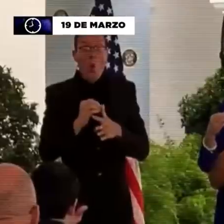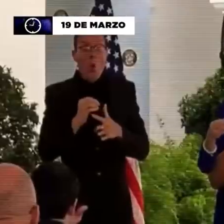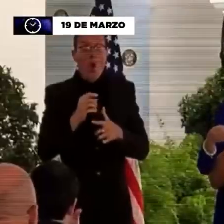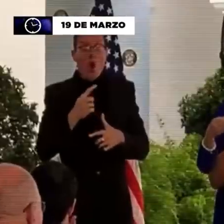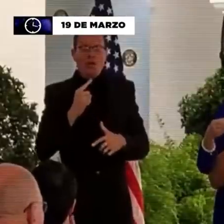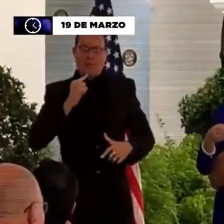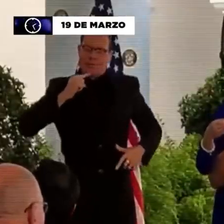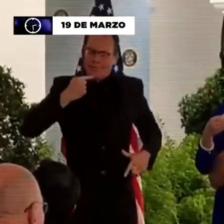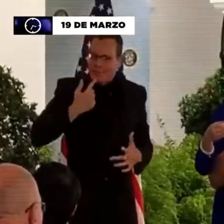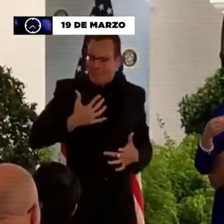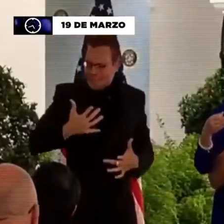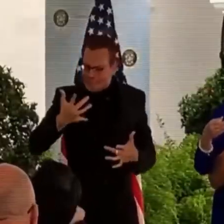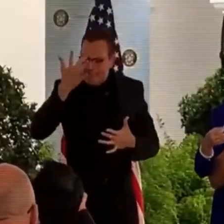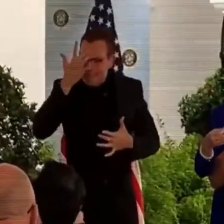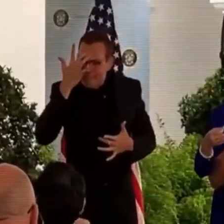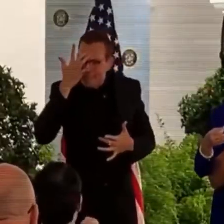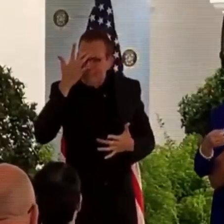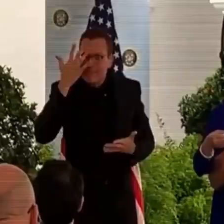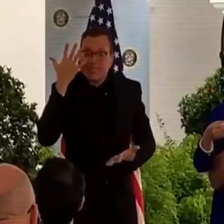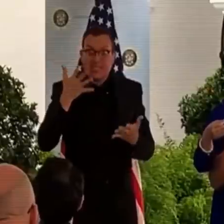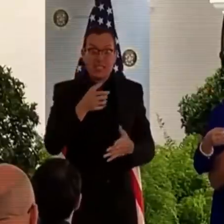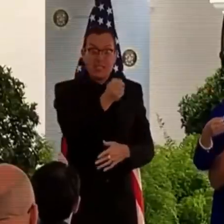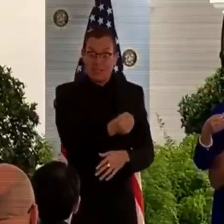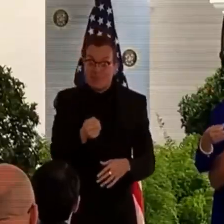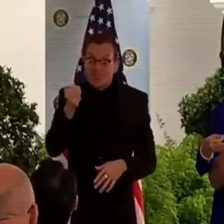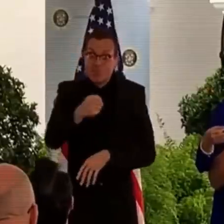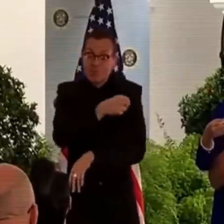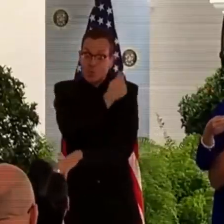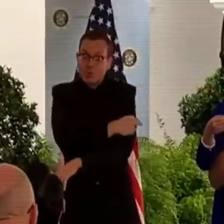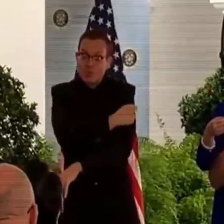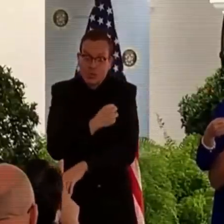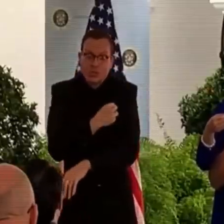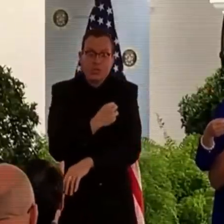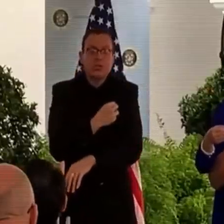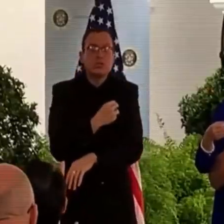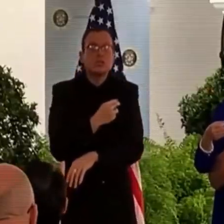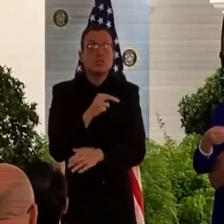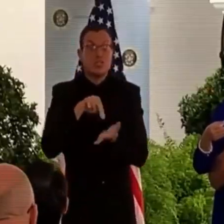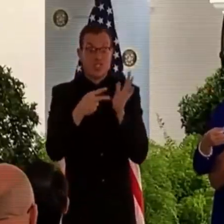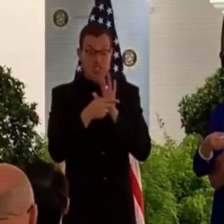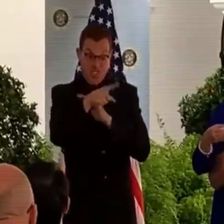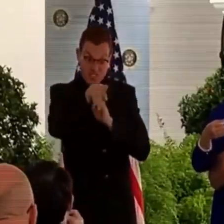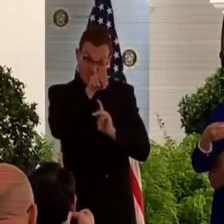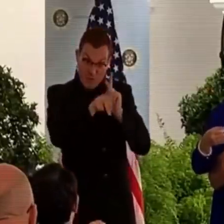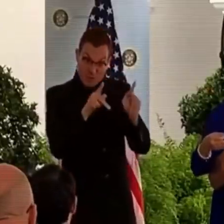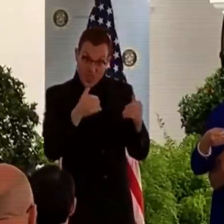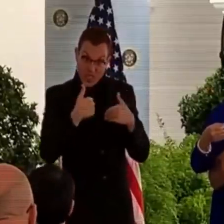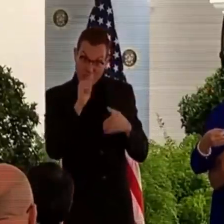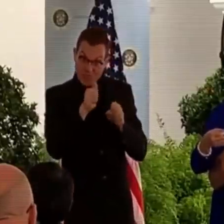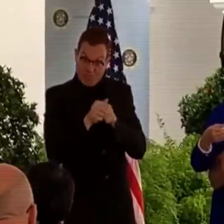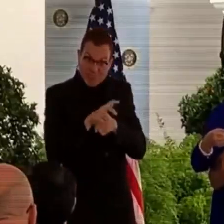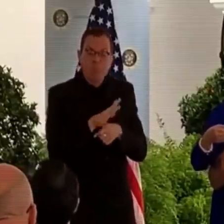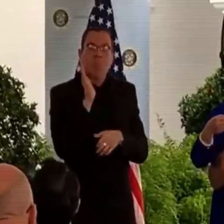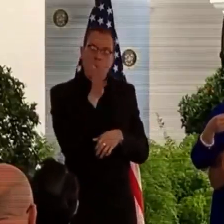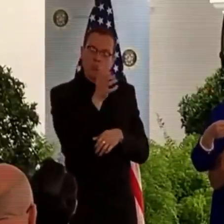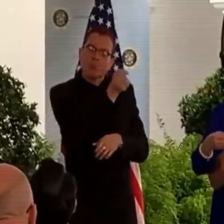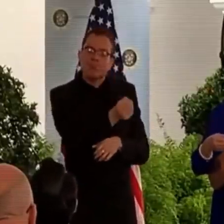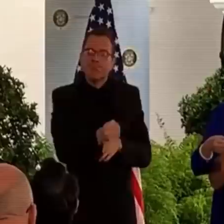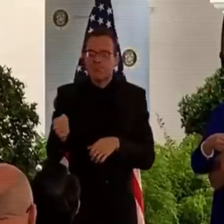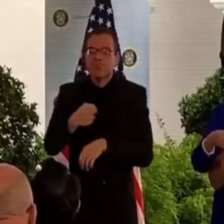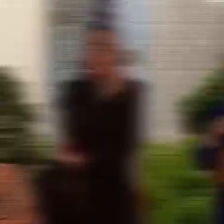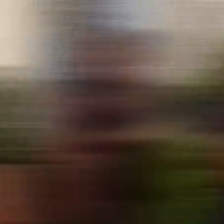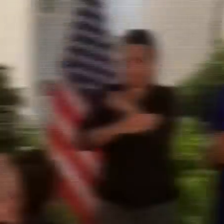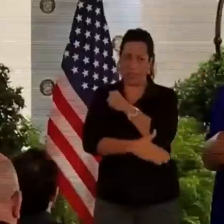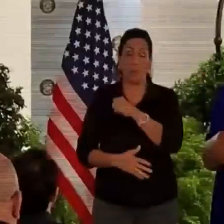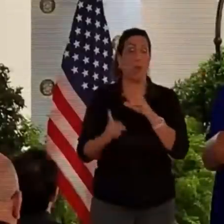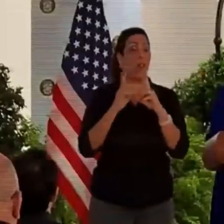personas que requieran hospitalización. Esas personas deberán ser llevadas al Hospital Regional de Bayamón, al